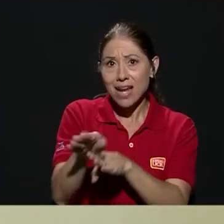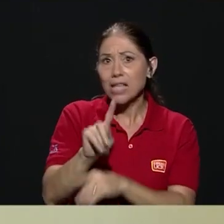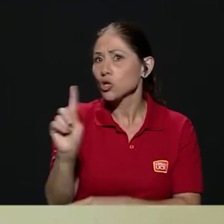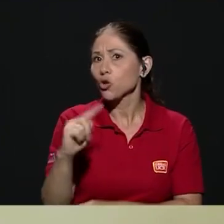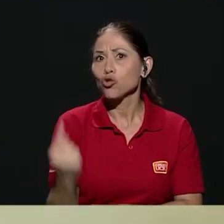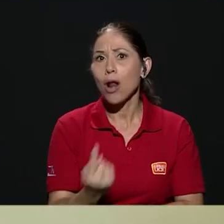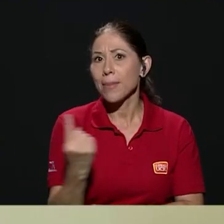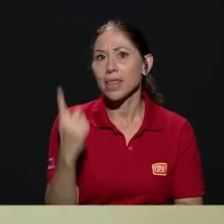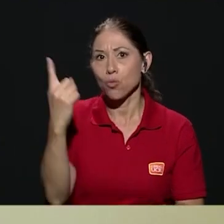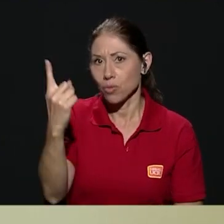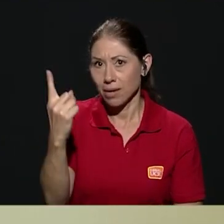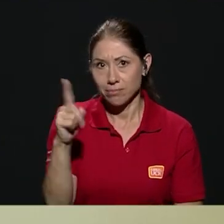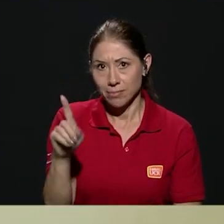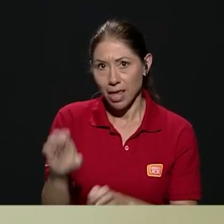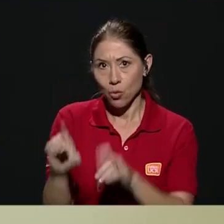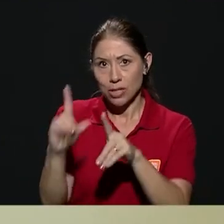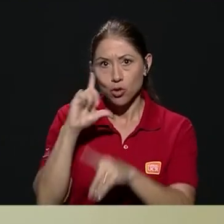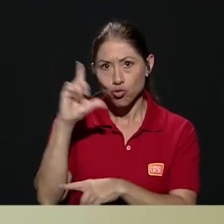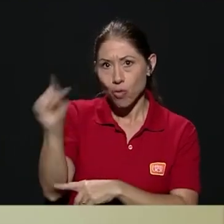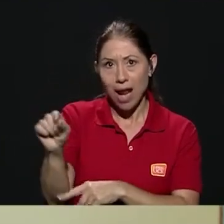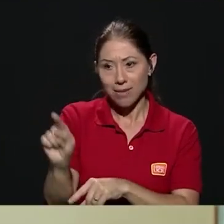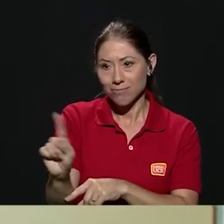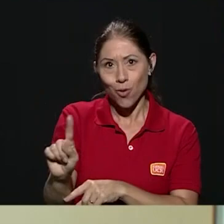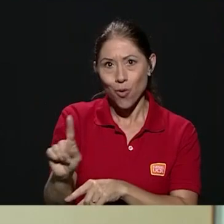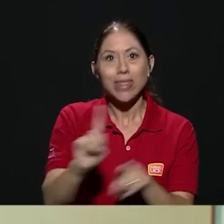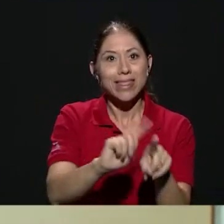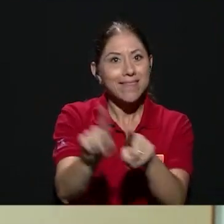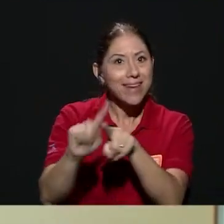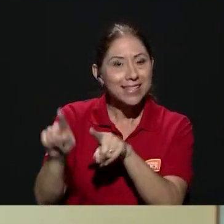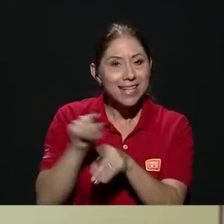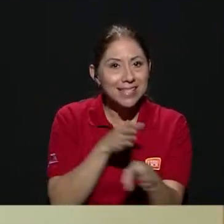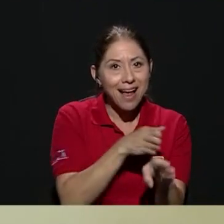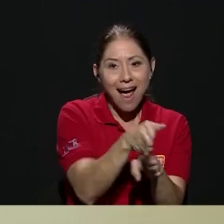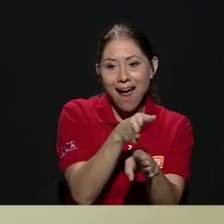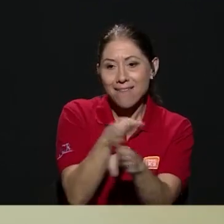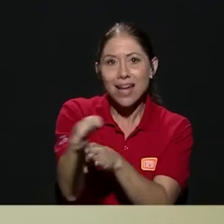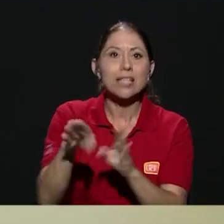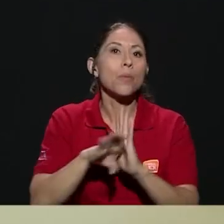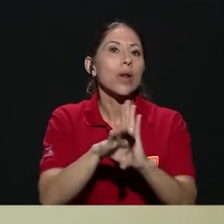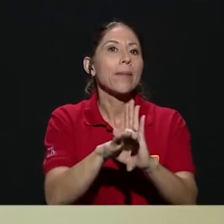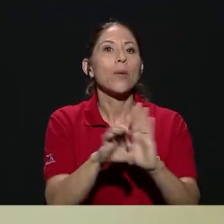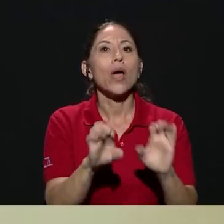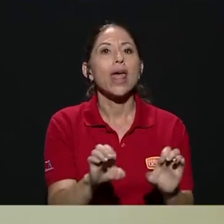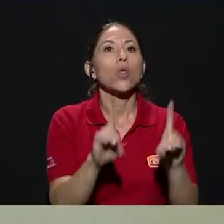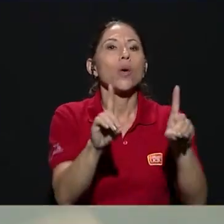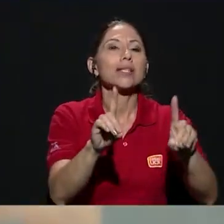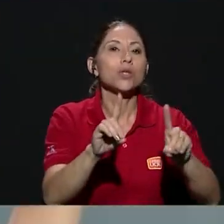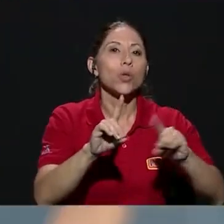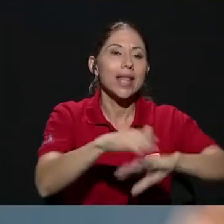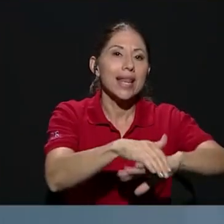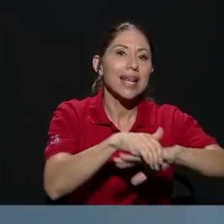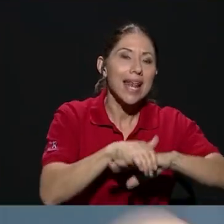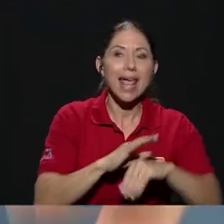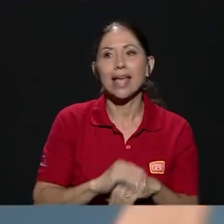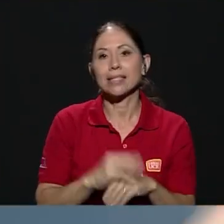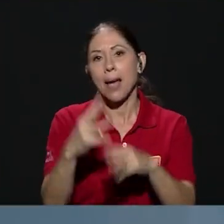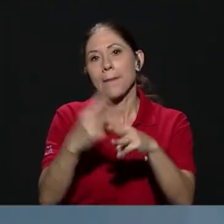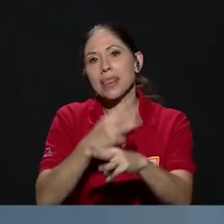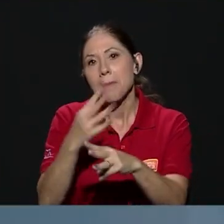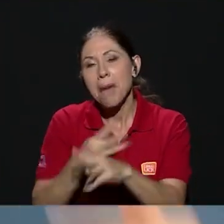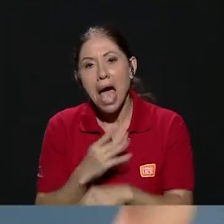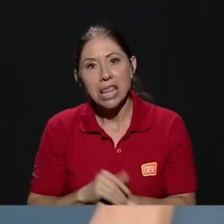carreras. Ya no solamente están en la de educación rural, sino que están en otras, educación del inglés,